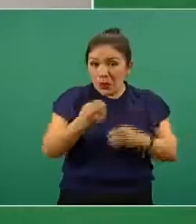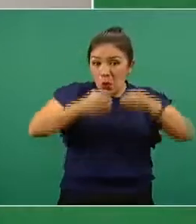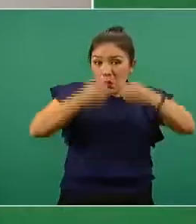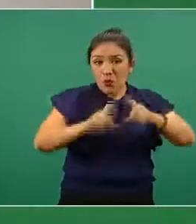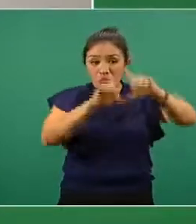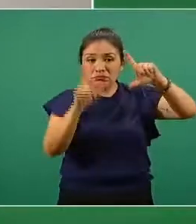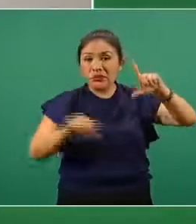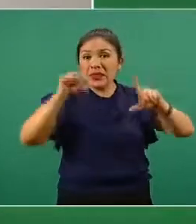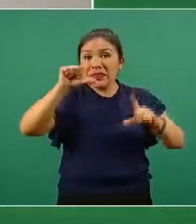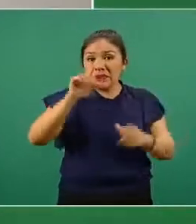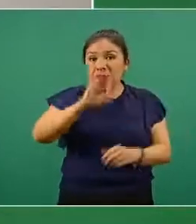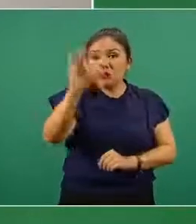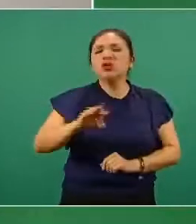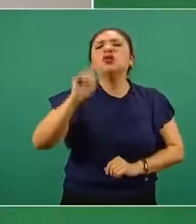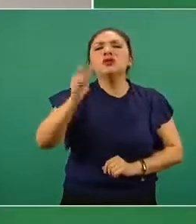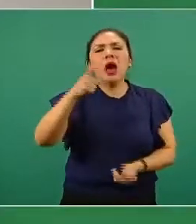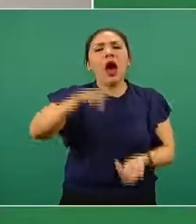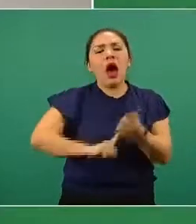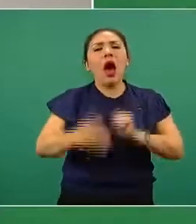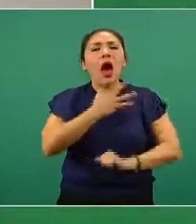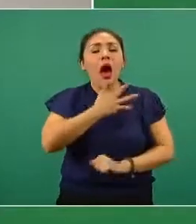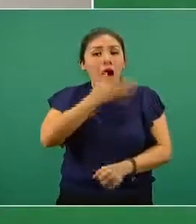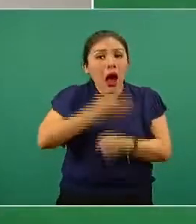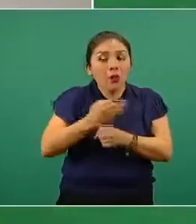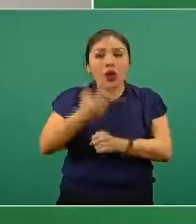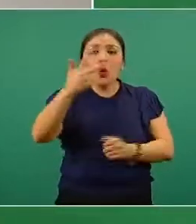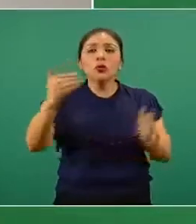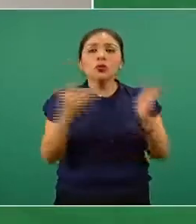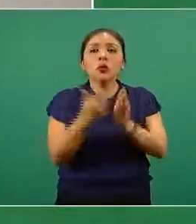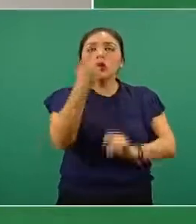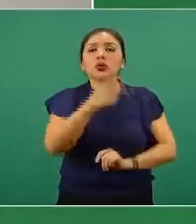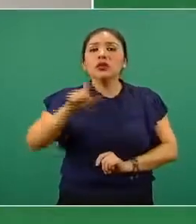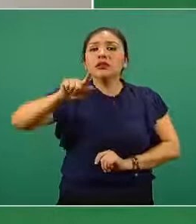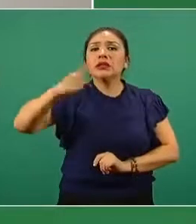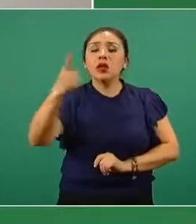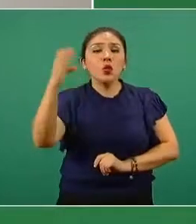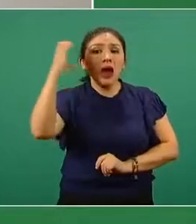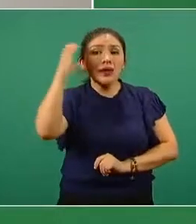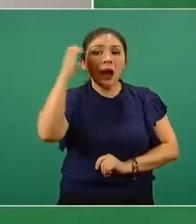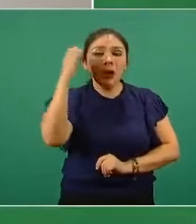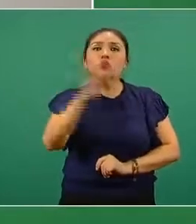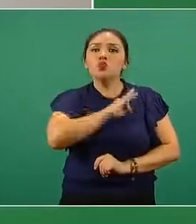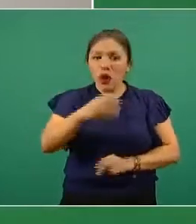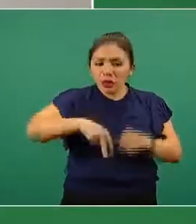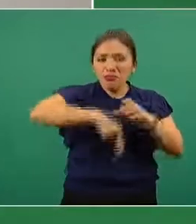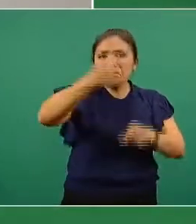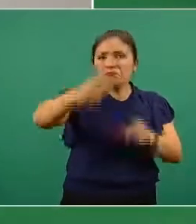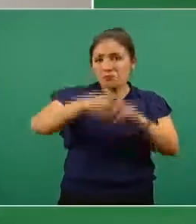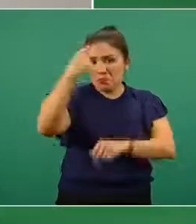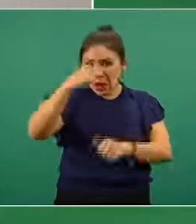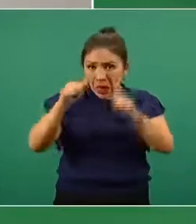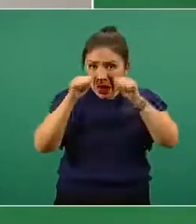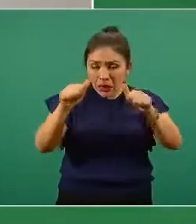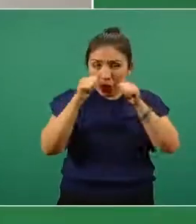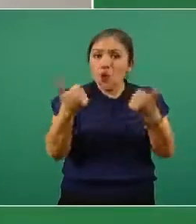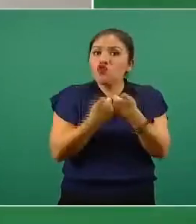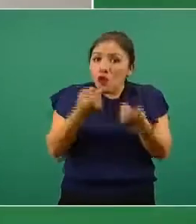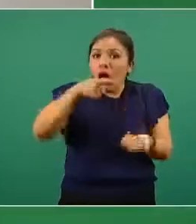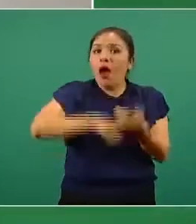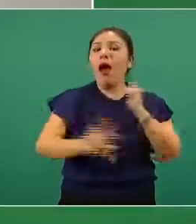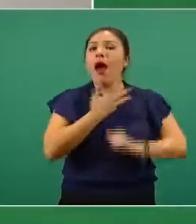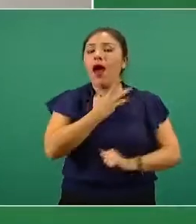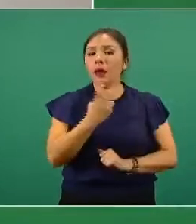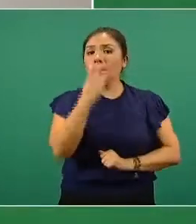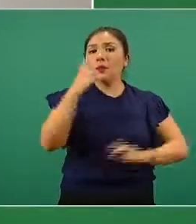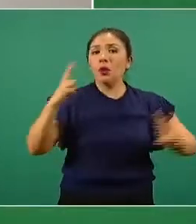de 16% representa que tenemos 8.871 camas disponibles con respirador